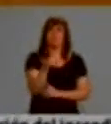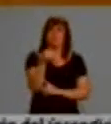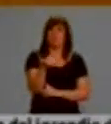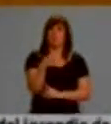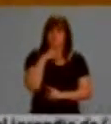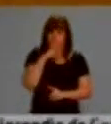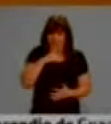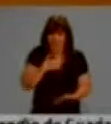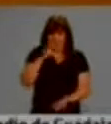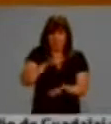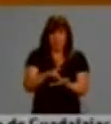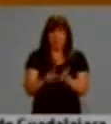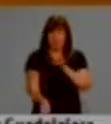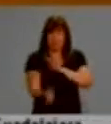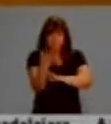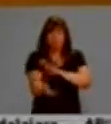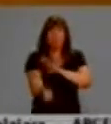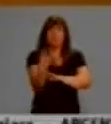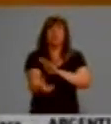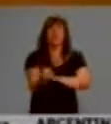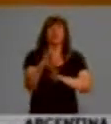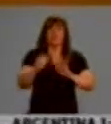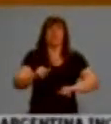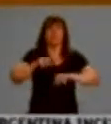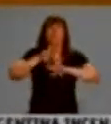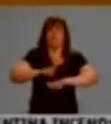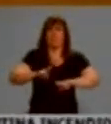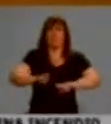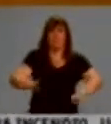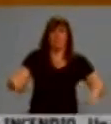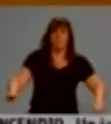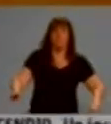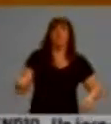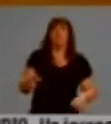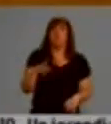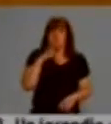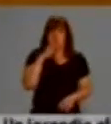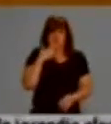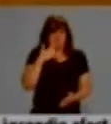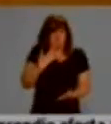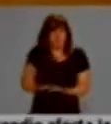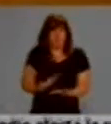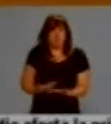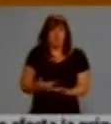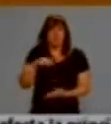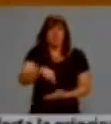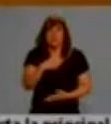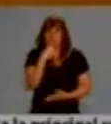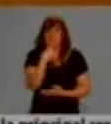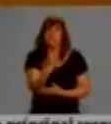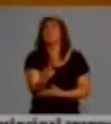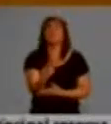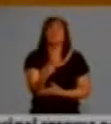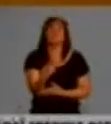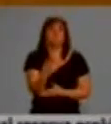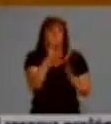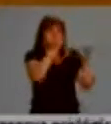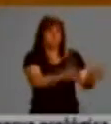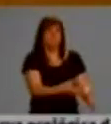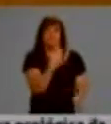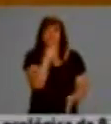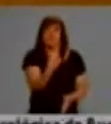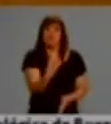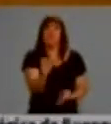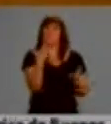que sumarse a esta fatiga política. Sirve afirmar hoy de que, como usted dijo,